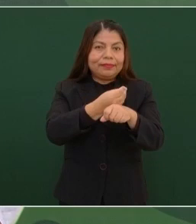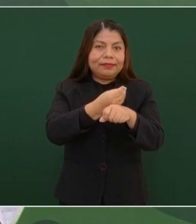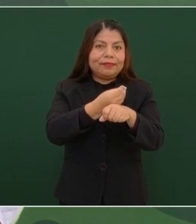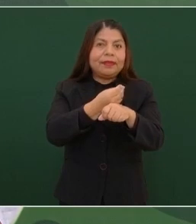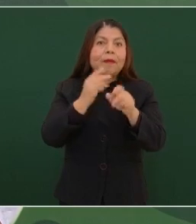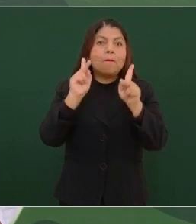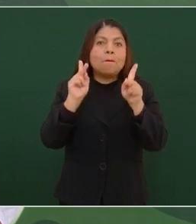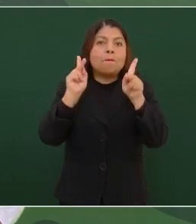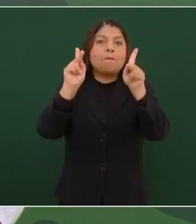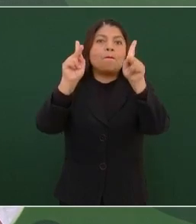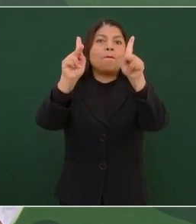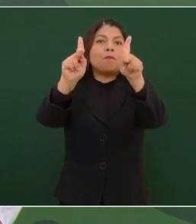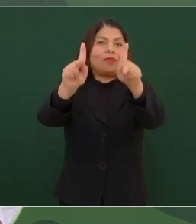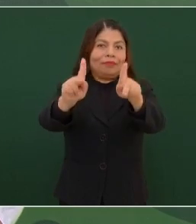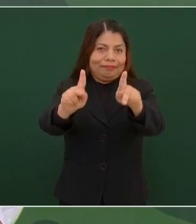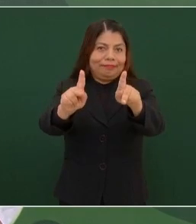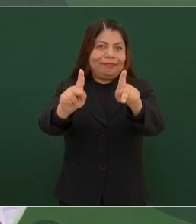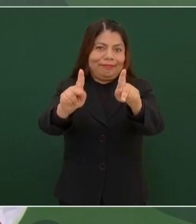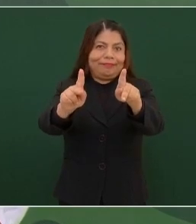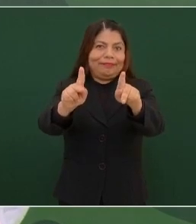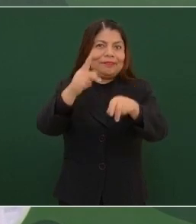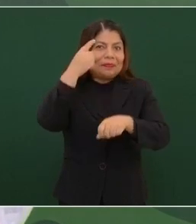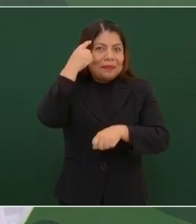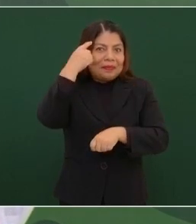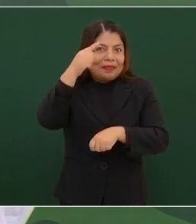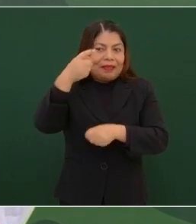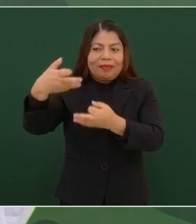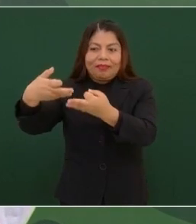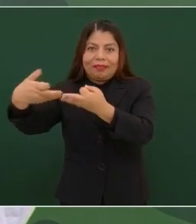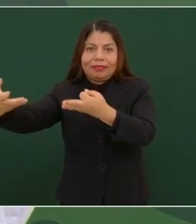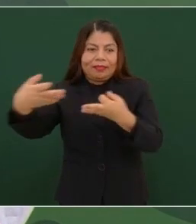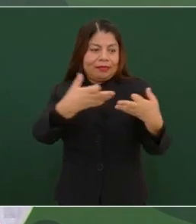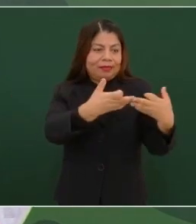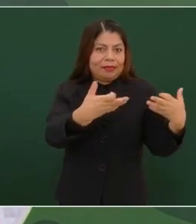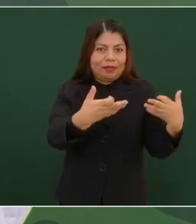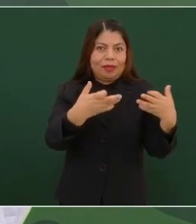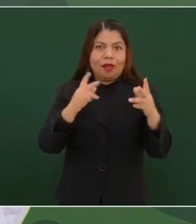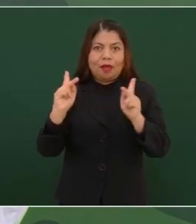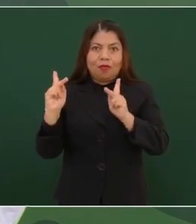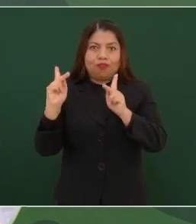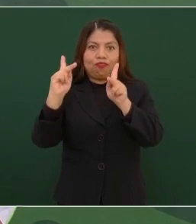el puente, pero va a depender de eso.